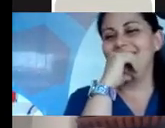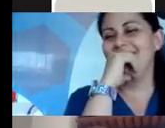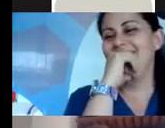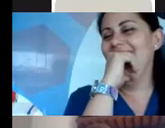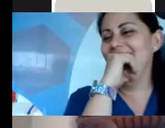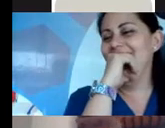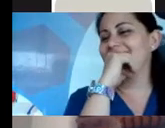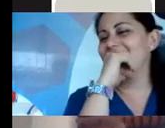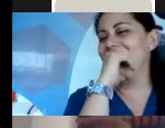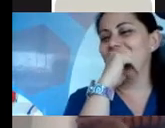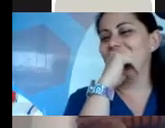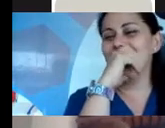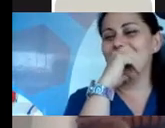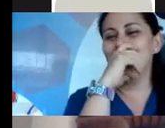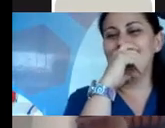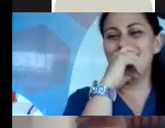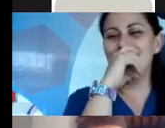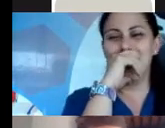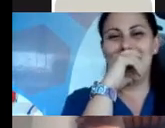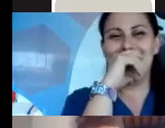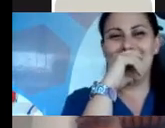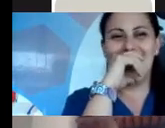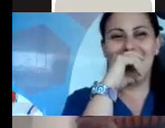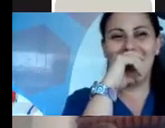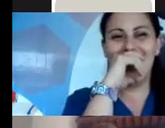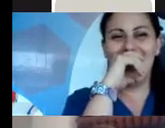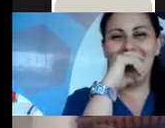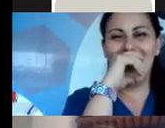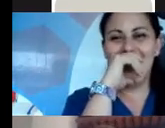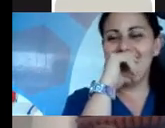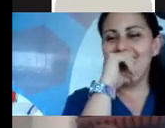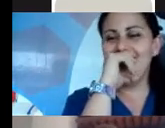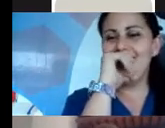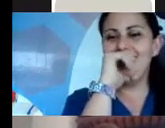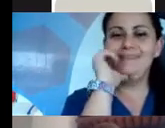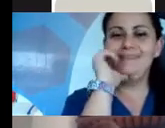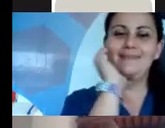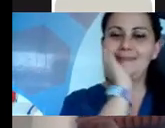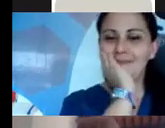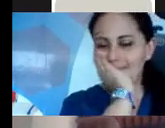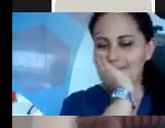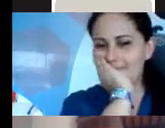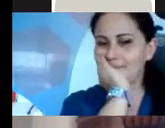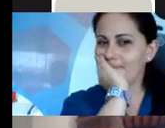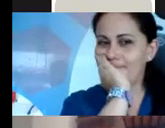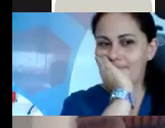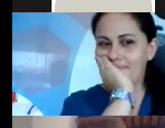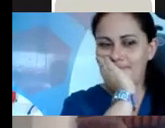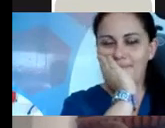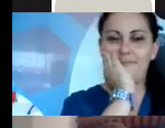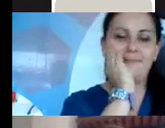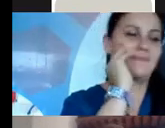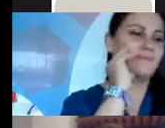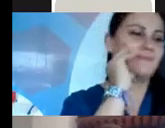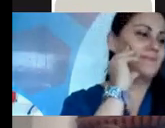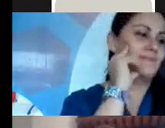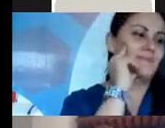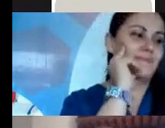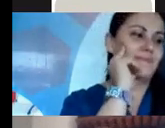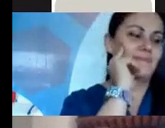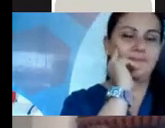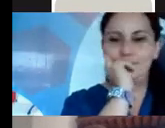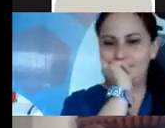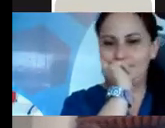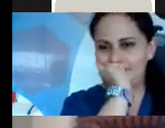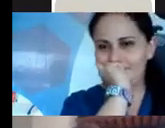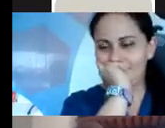rip, unos bordes para contener que no se caigan los objetos. Y algo muy interesante de Terafin, y en eso creo que es líder